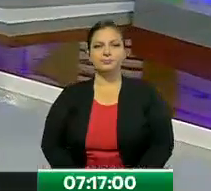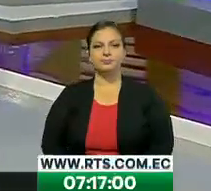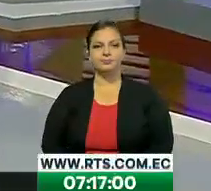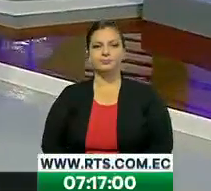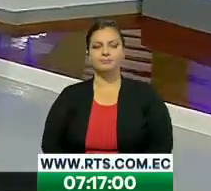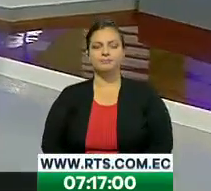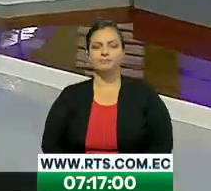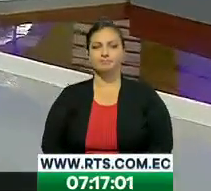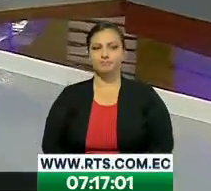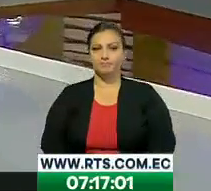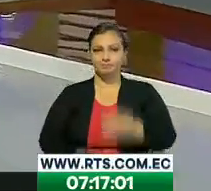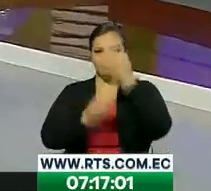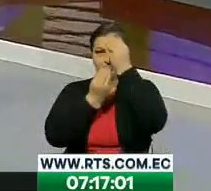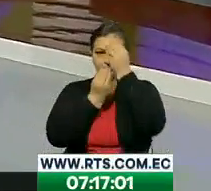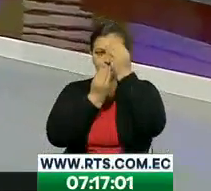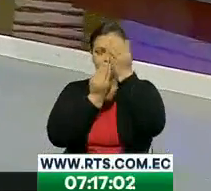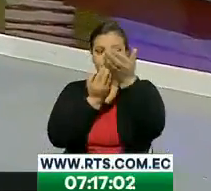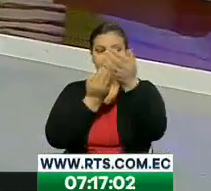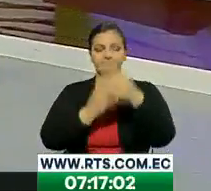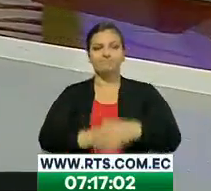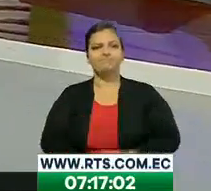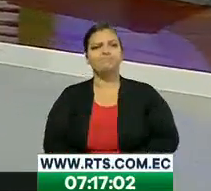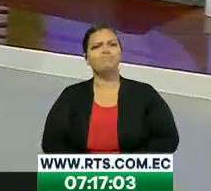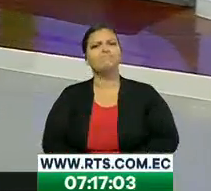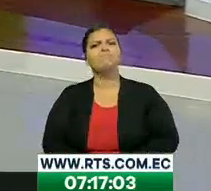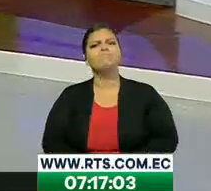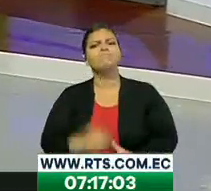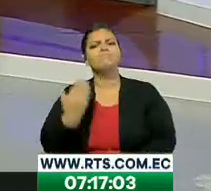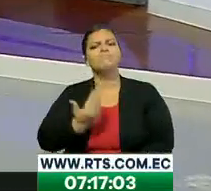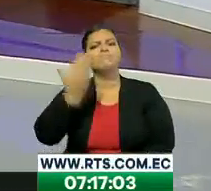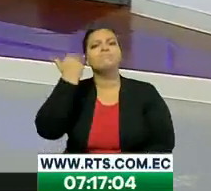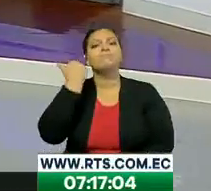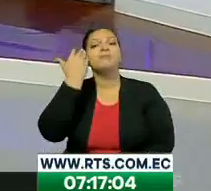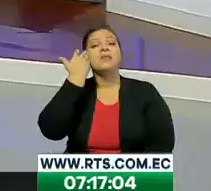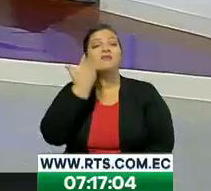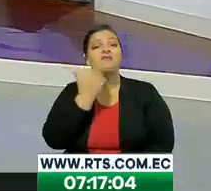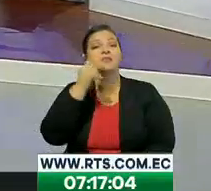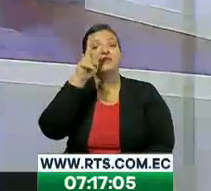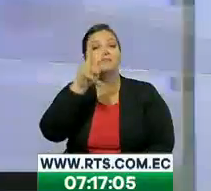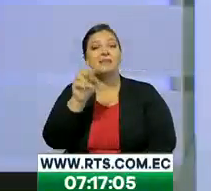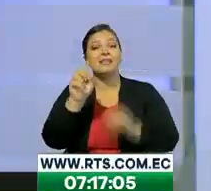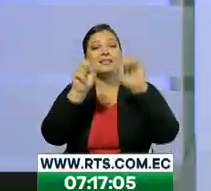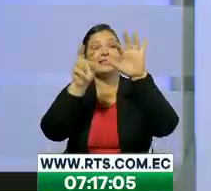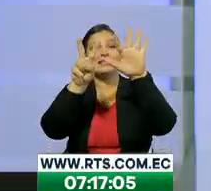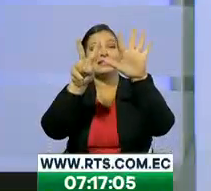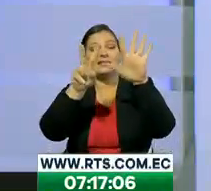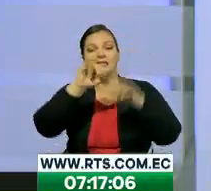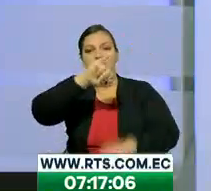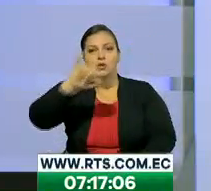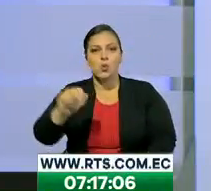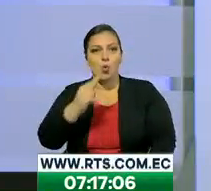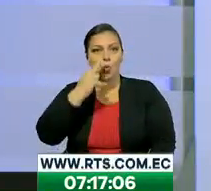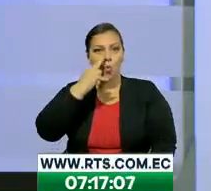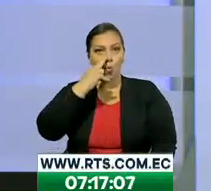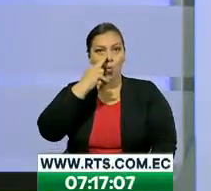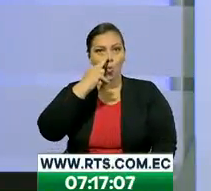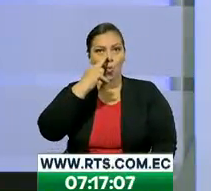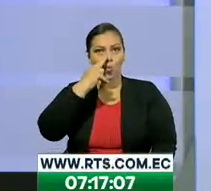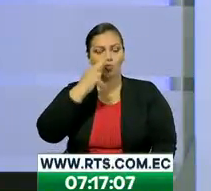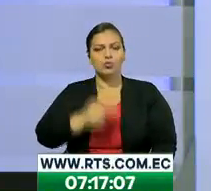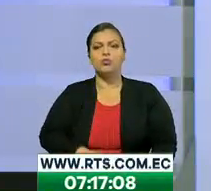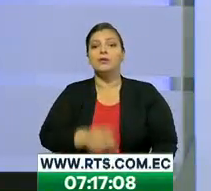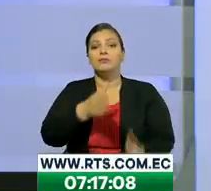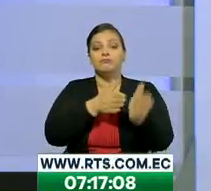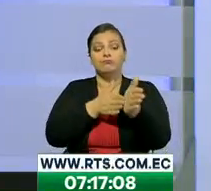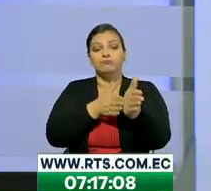Y ahora quiero contarles que difunden el video del trágico momento cuando un bus alimentador de la Metrovía atropelló a